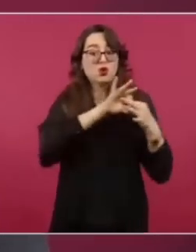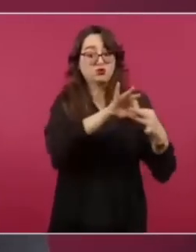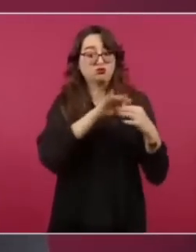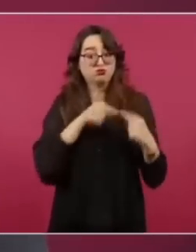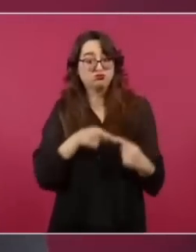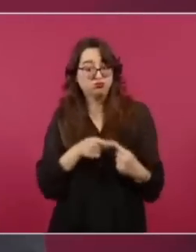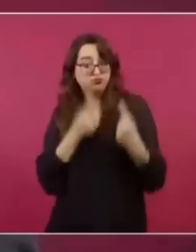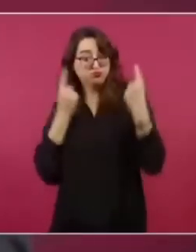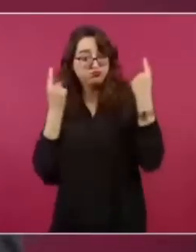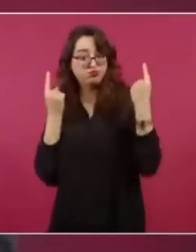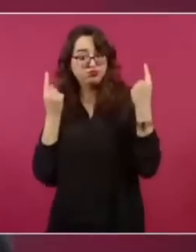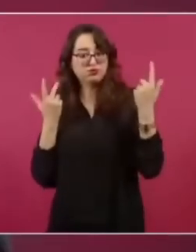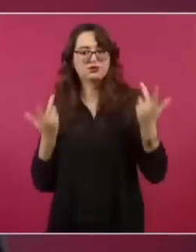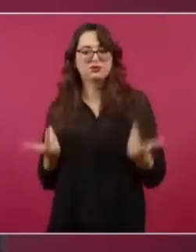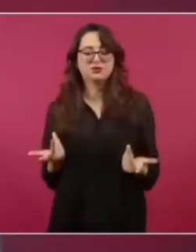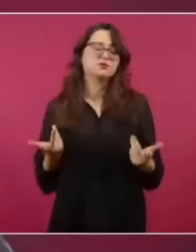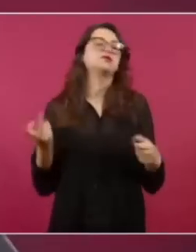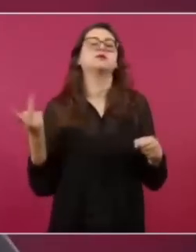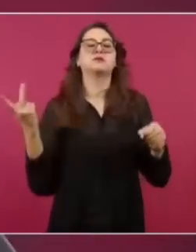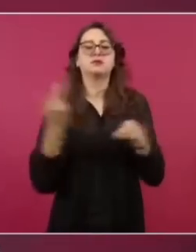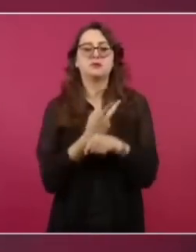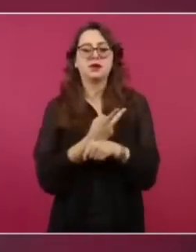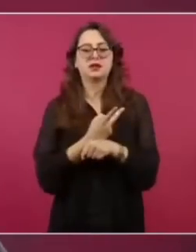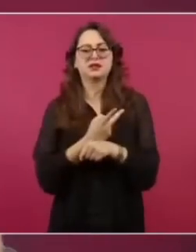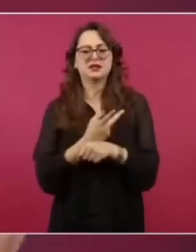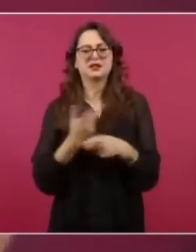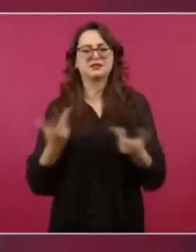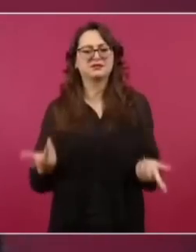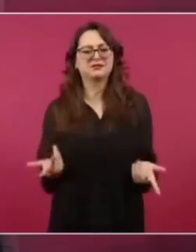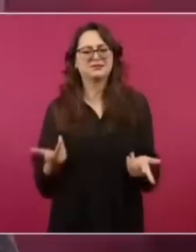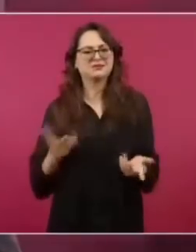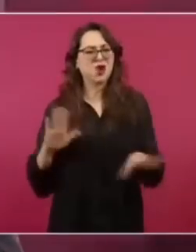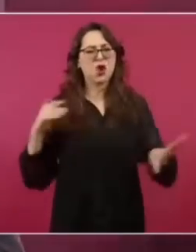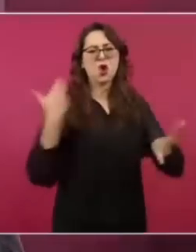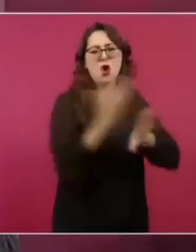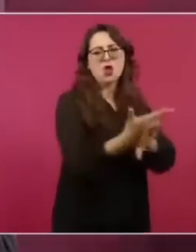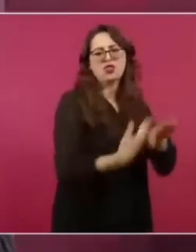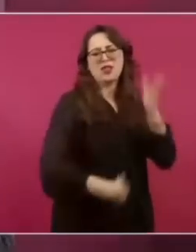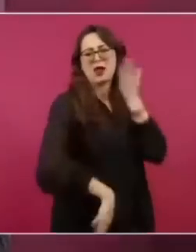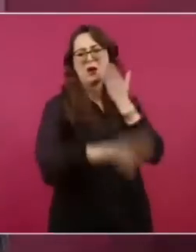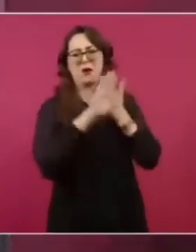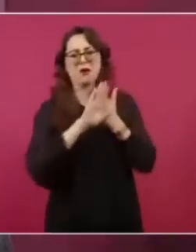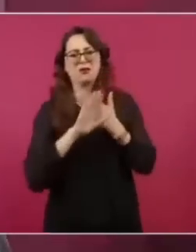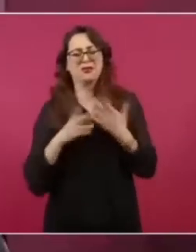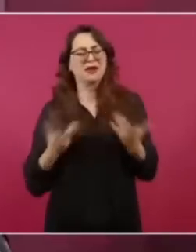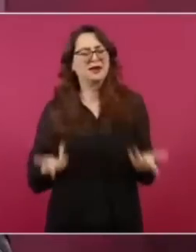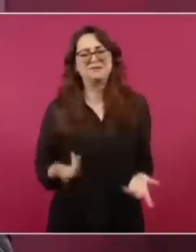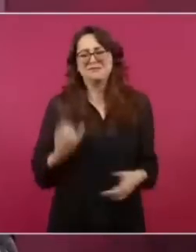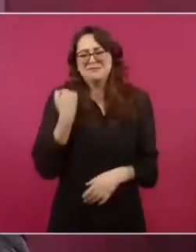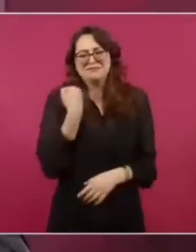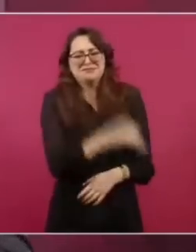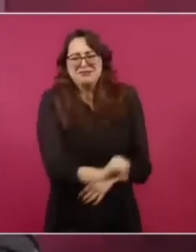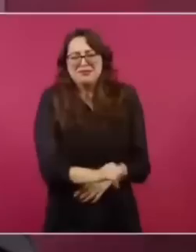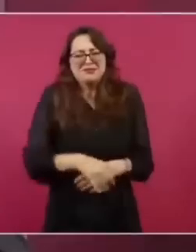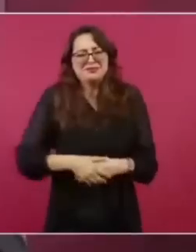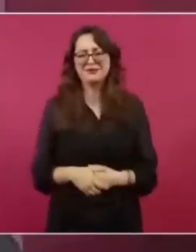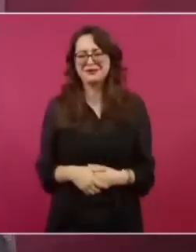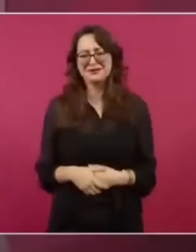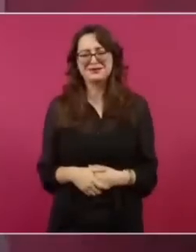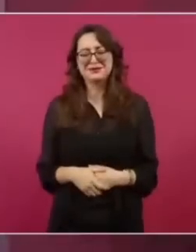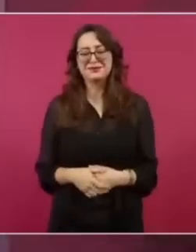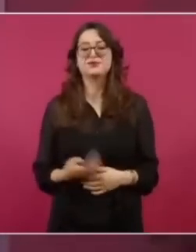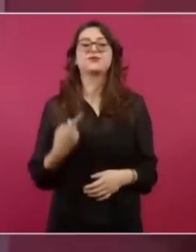Unidos sería como si nos pusiéramos a darnos un tirón en el pie entre los dos vamos a decir es absurdo Ah